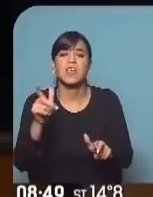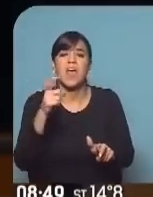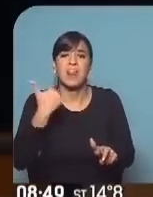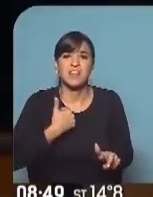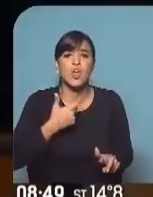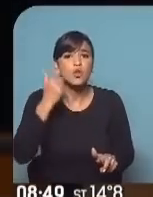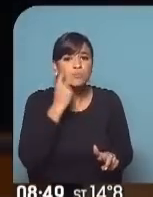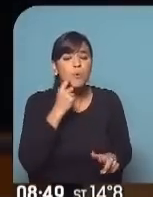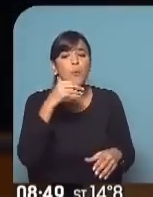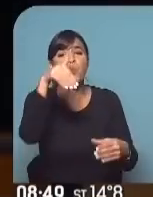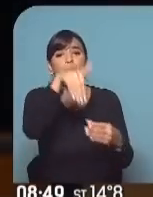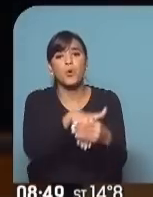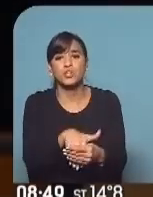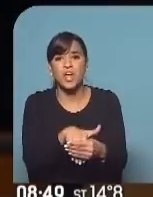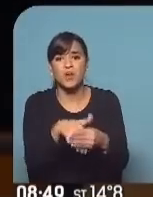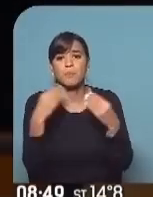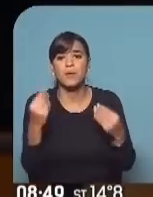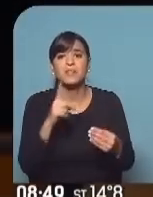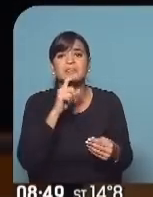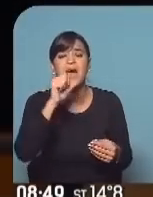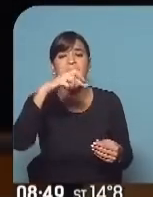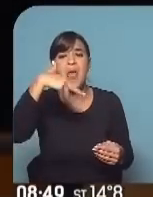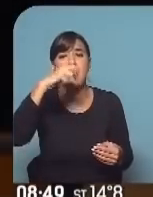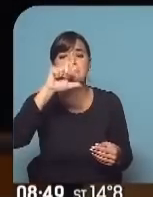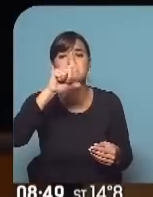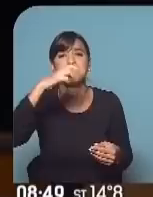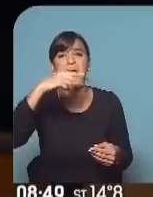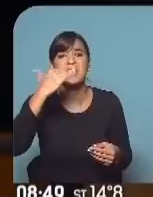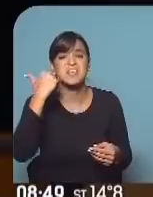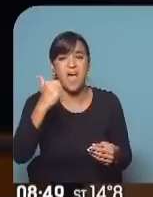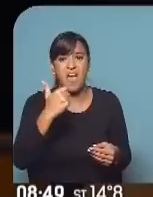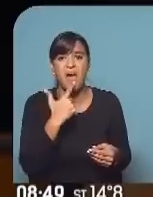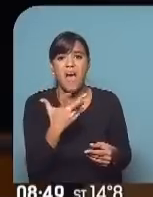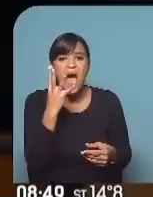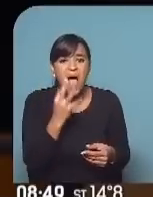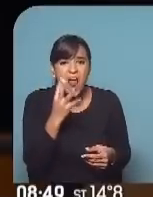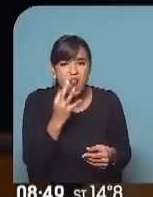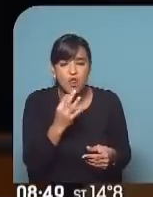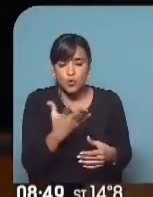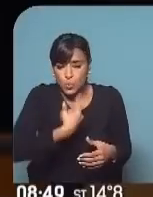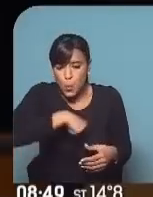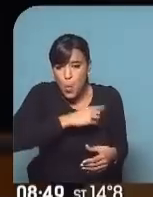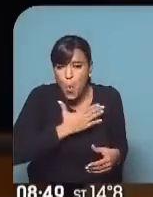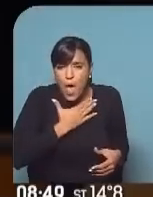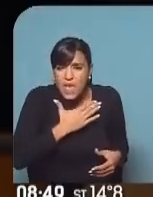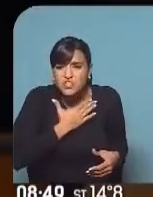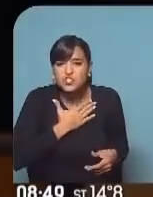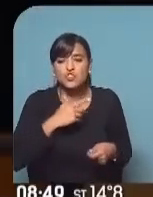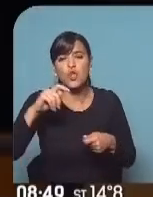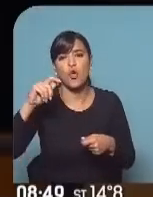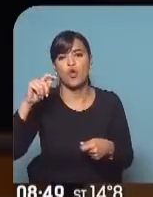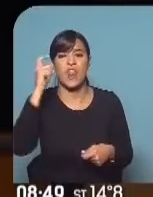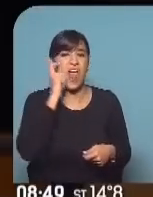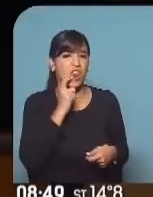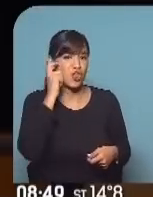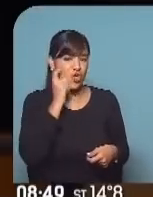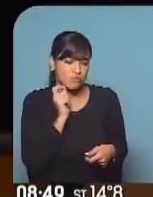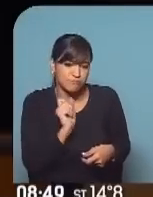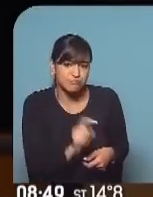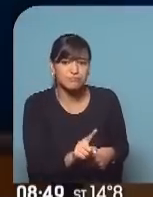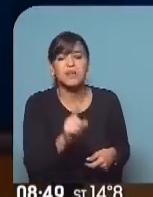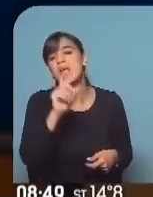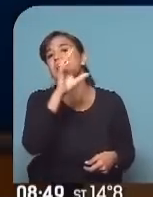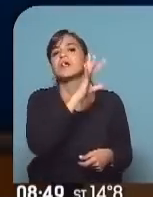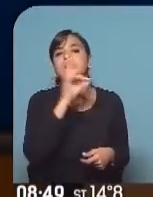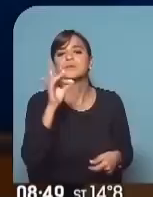que han votado para que talampaya algo muy nuestro muy riojano se ha elegido